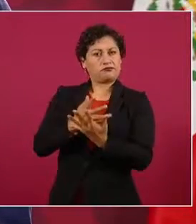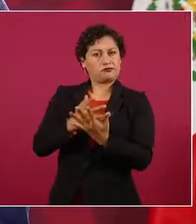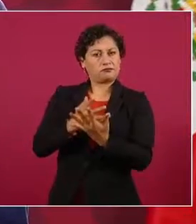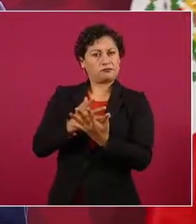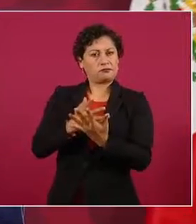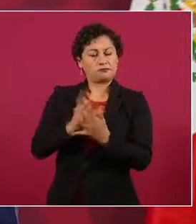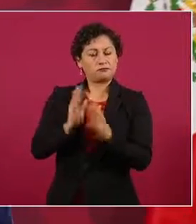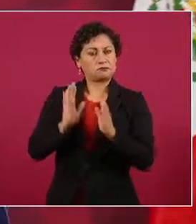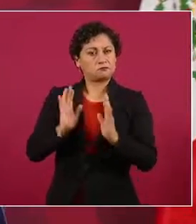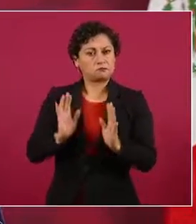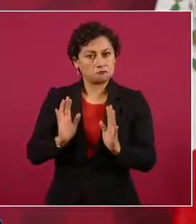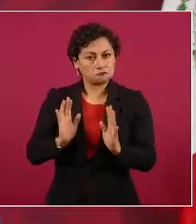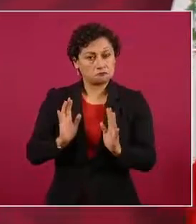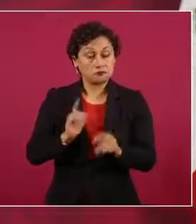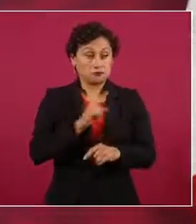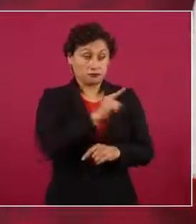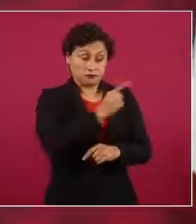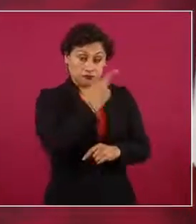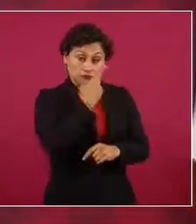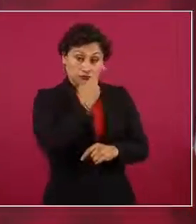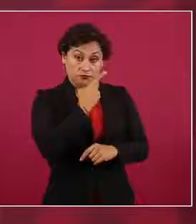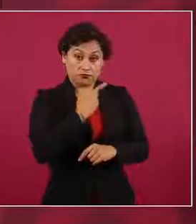y él coincide de que